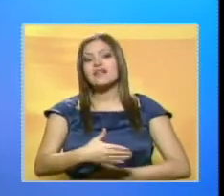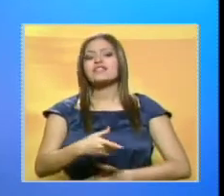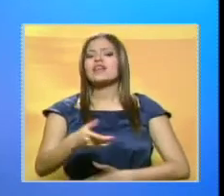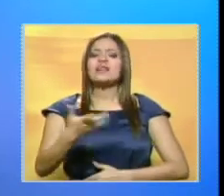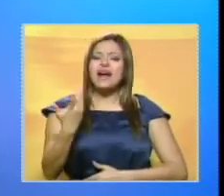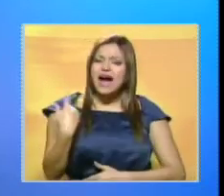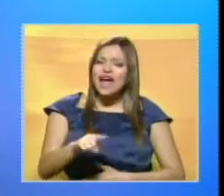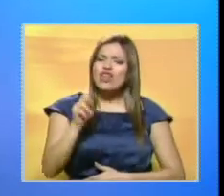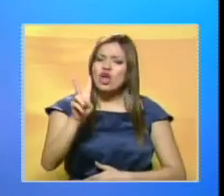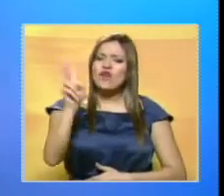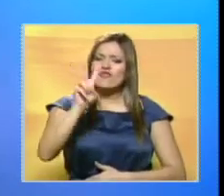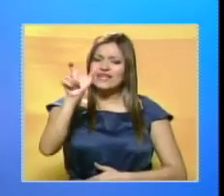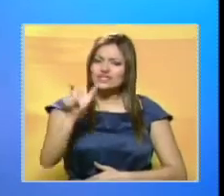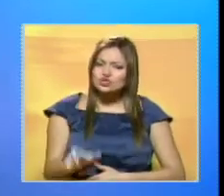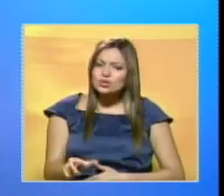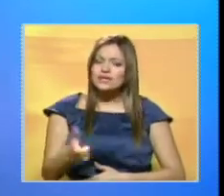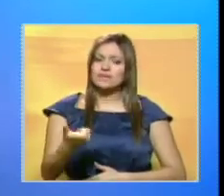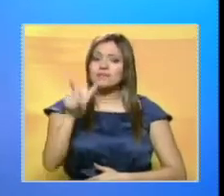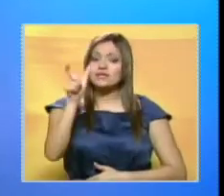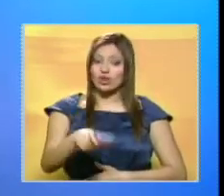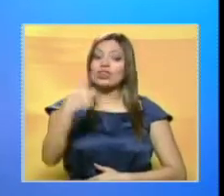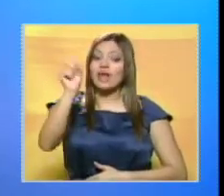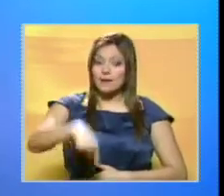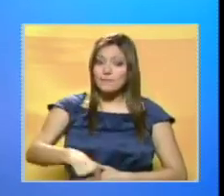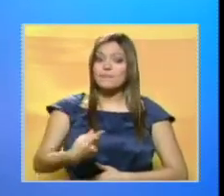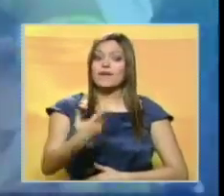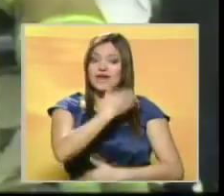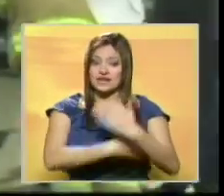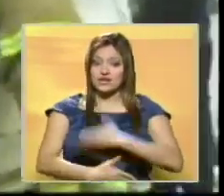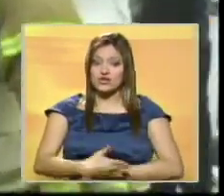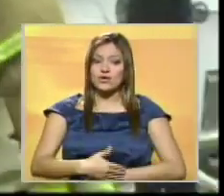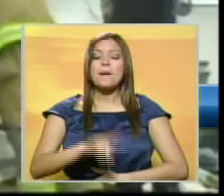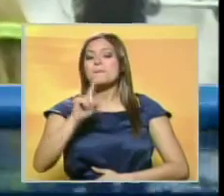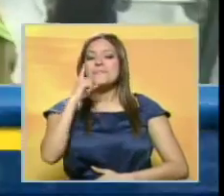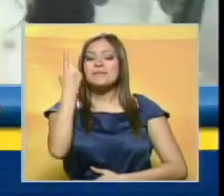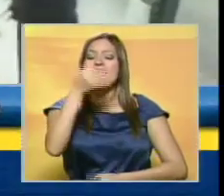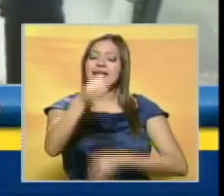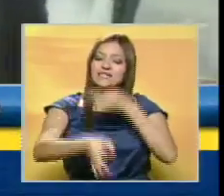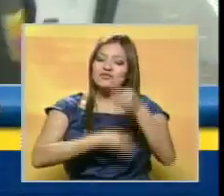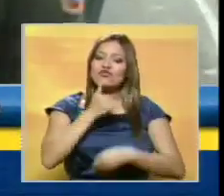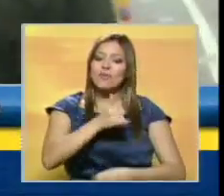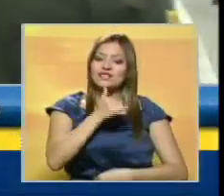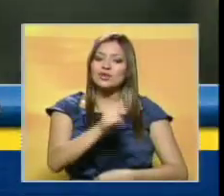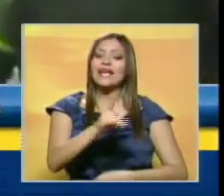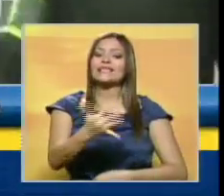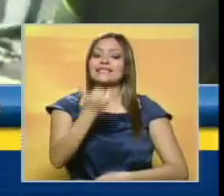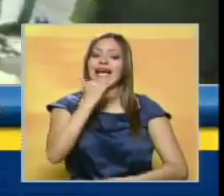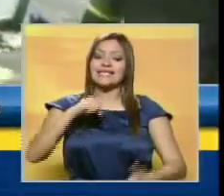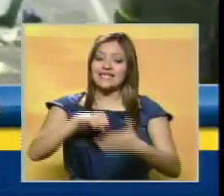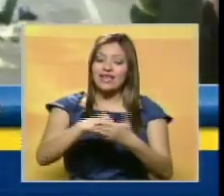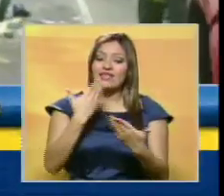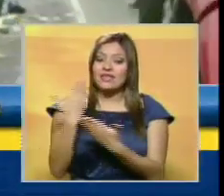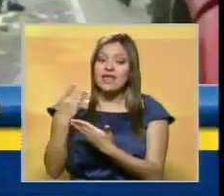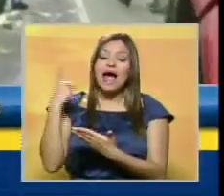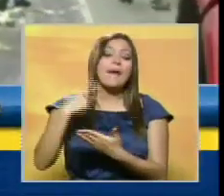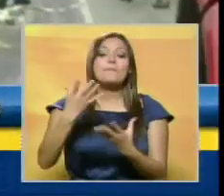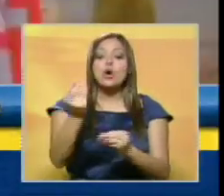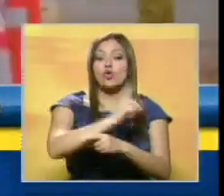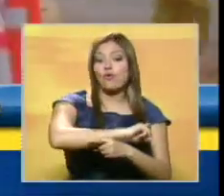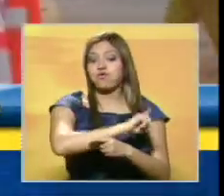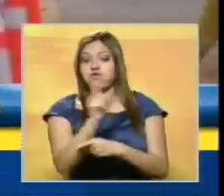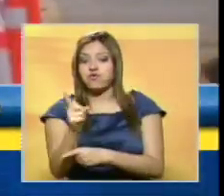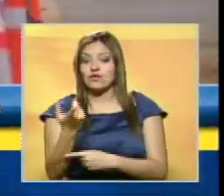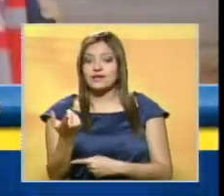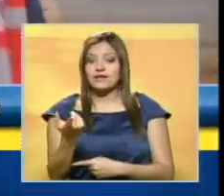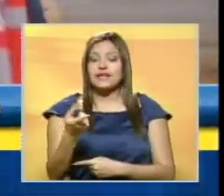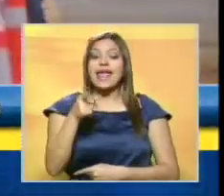2 venezolanos a bordo del transporte resultaron también heridos. Las primeras versiones indican que el accidente se produjo por exceso de velocidad,